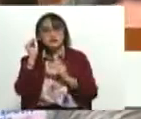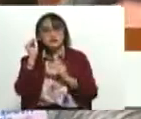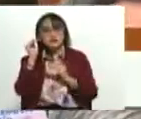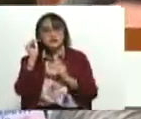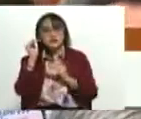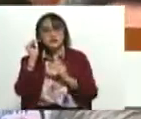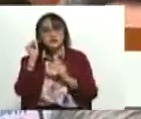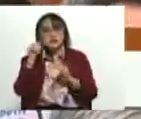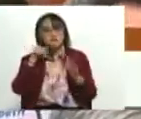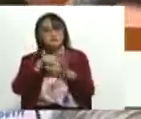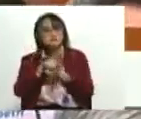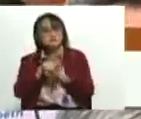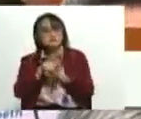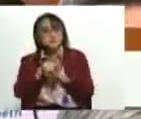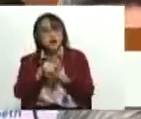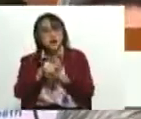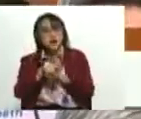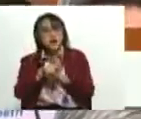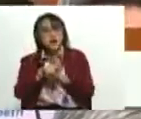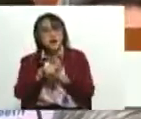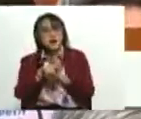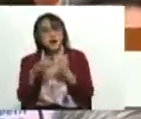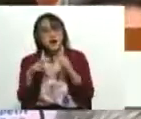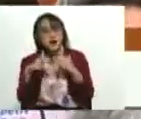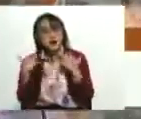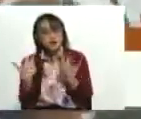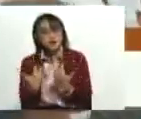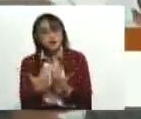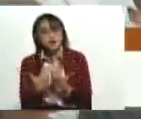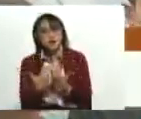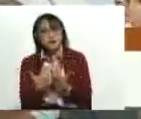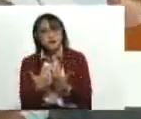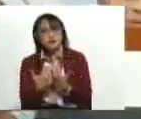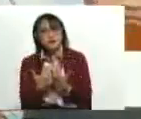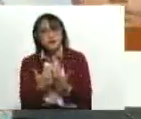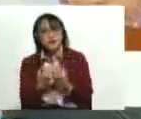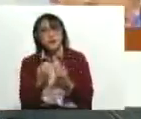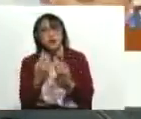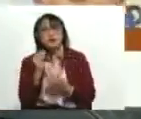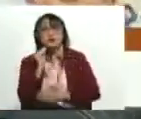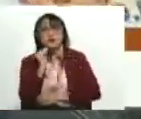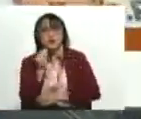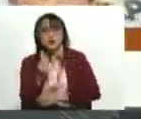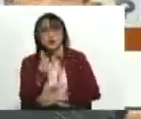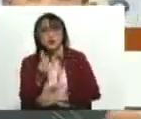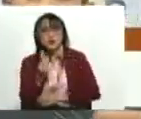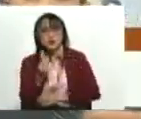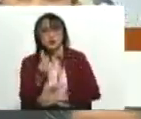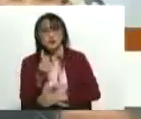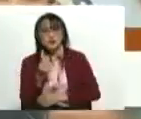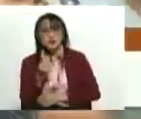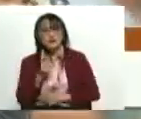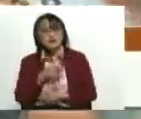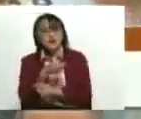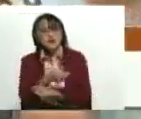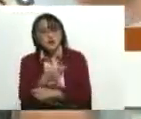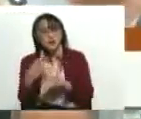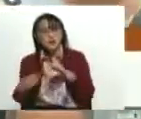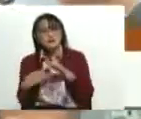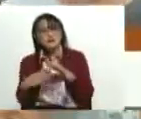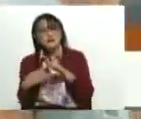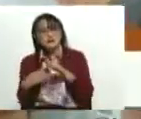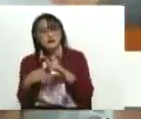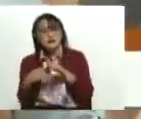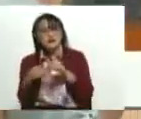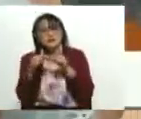un acto que tenía, Yelix. Y cuántos jóvenes que se graduaron de bachiller se tuvieron